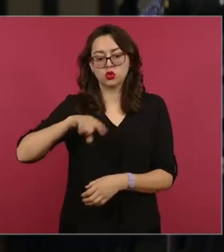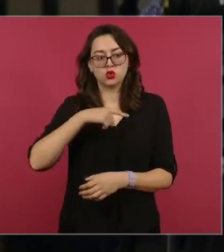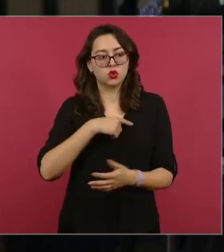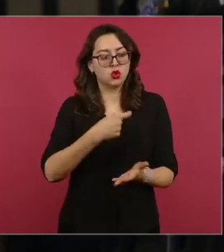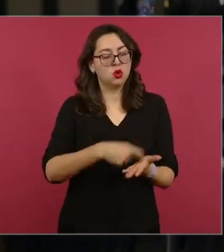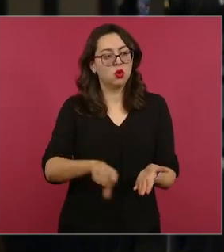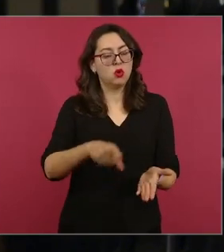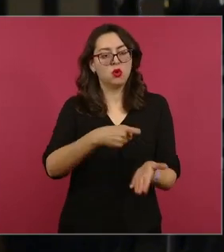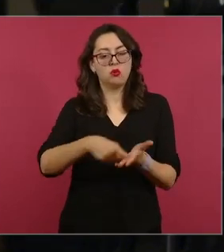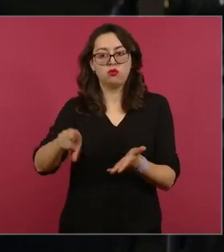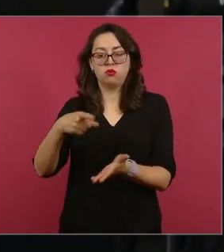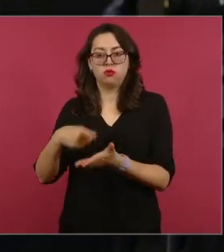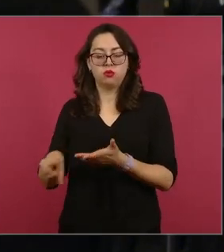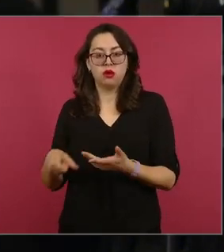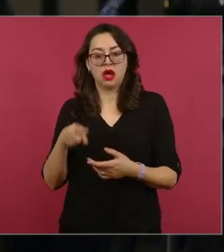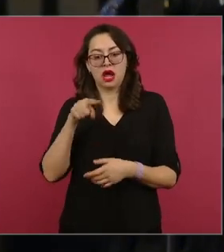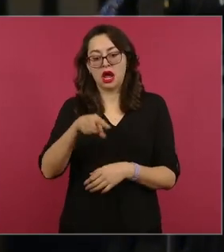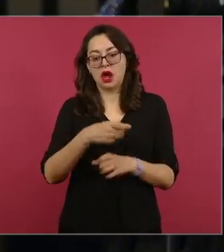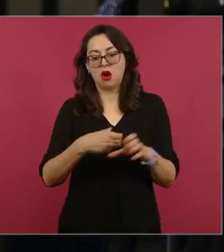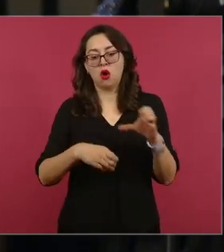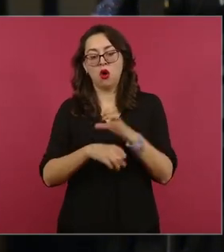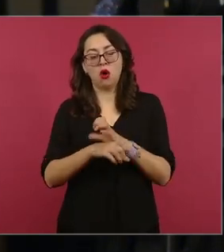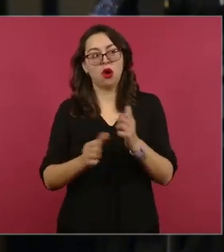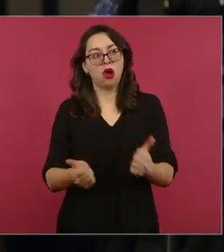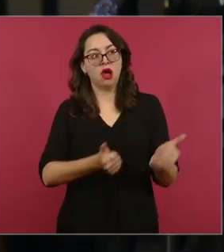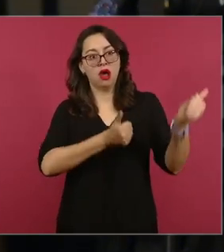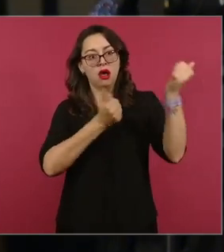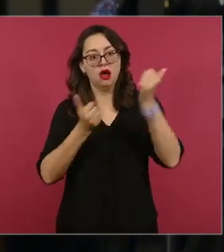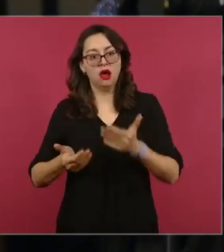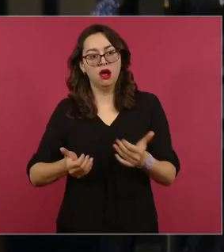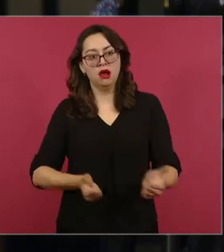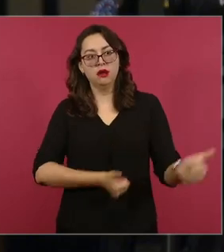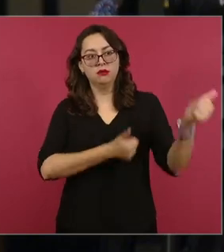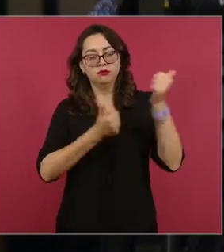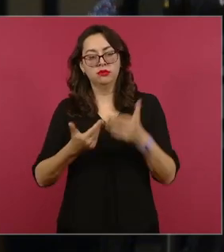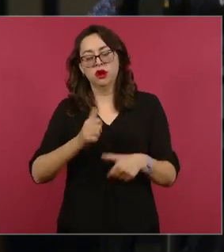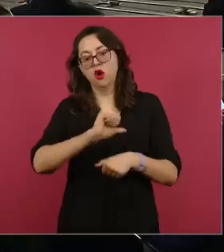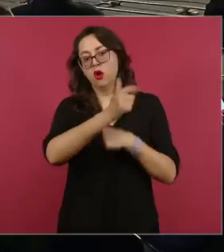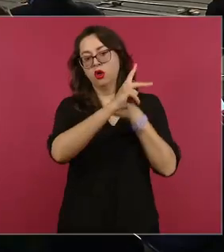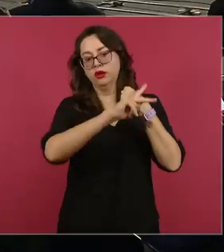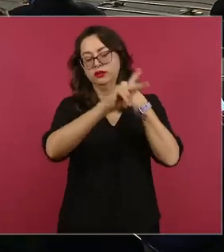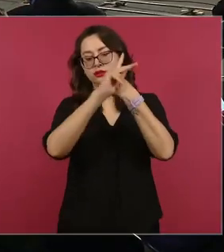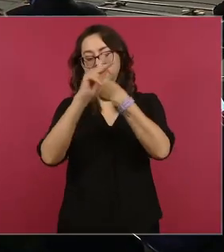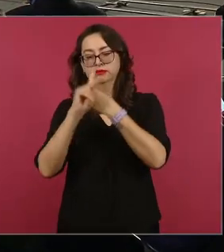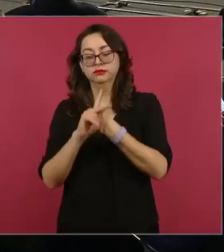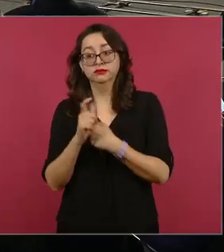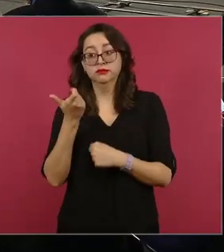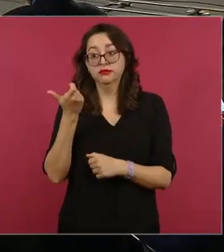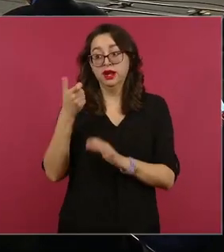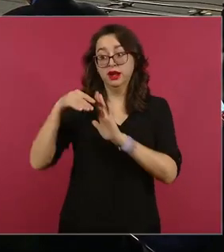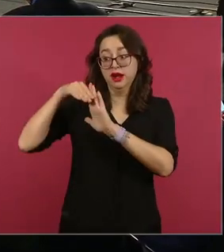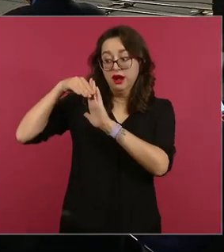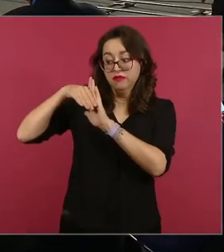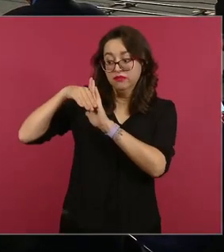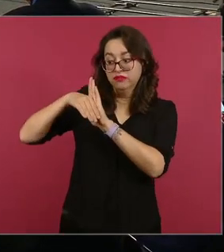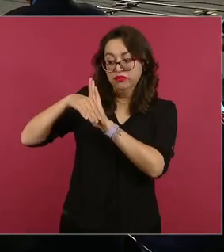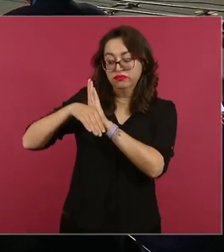hubiera depreciación del peso frente a las monedas extranjeras, nos saldría mucho más caro y